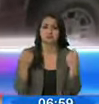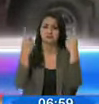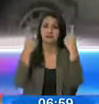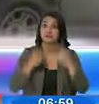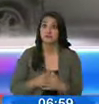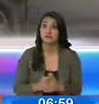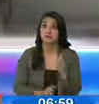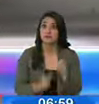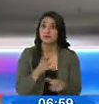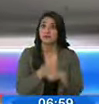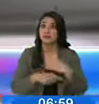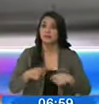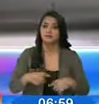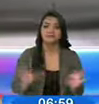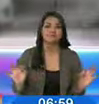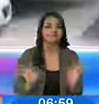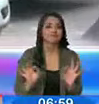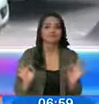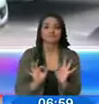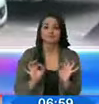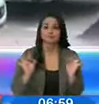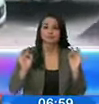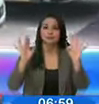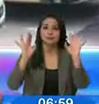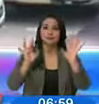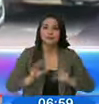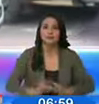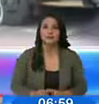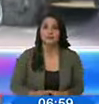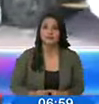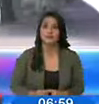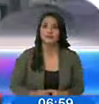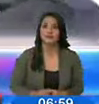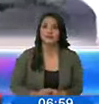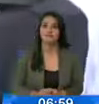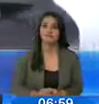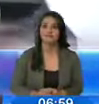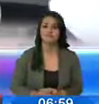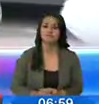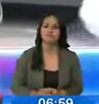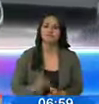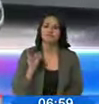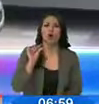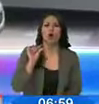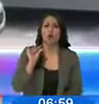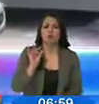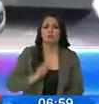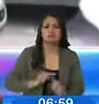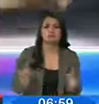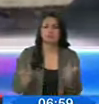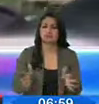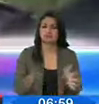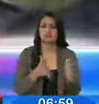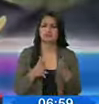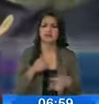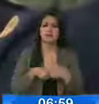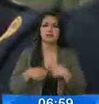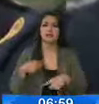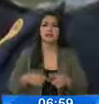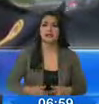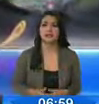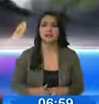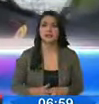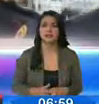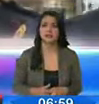resultó herido en ese inusual accidente. Por ahí unos cortes, golpes, pero no fueron mayores. No hay personas